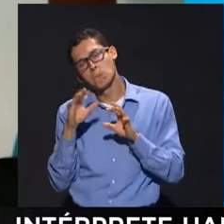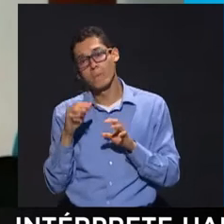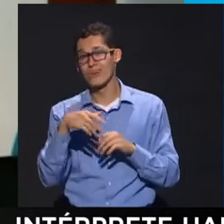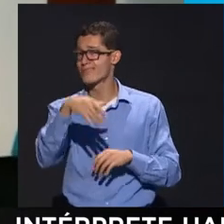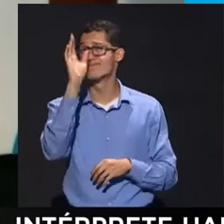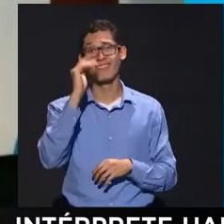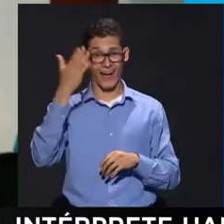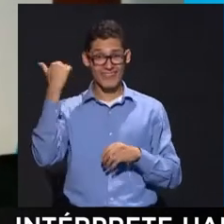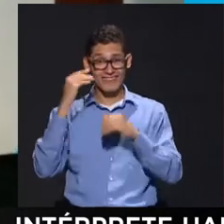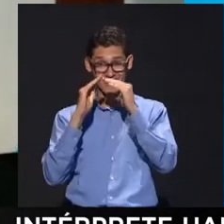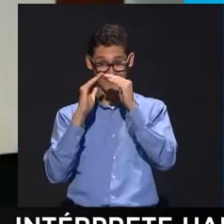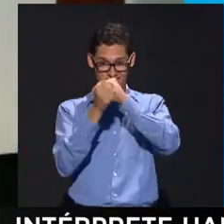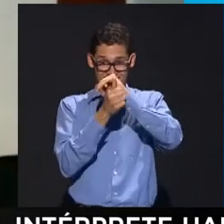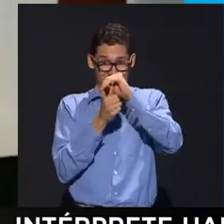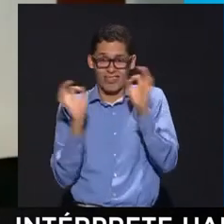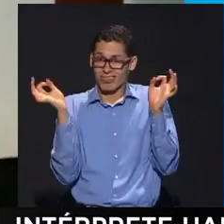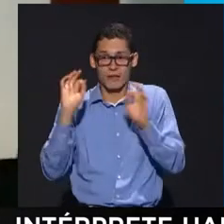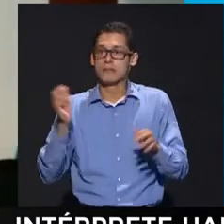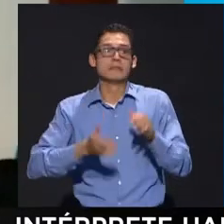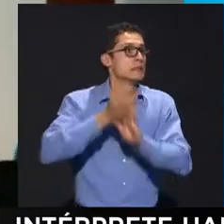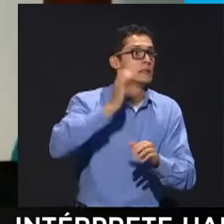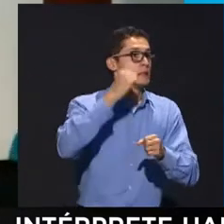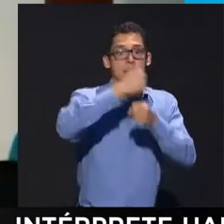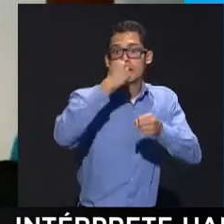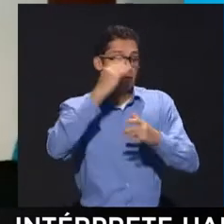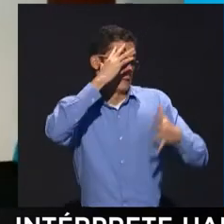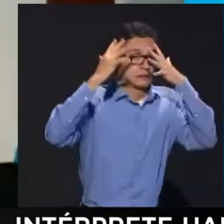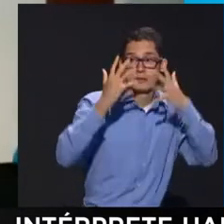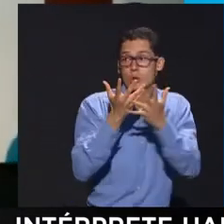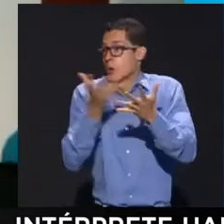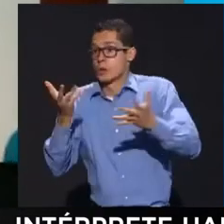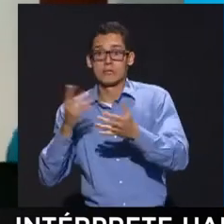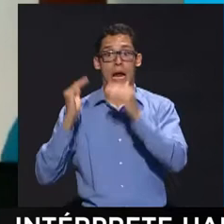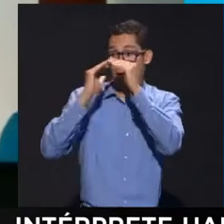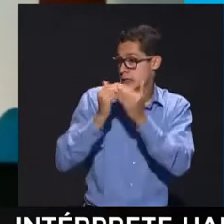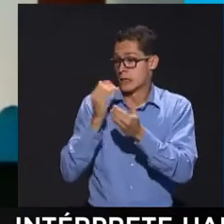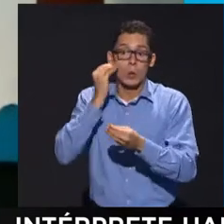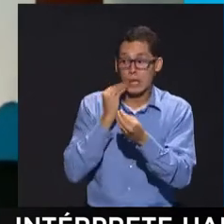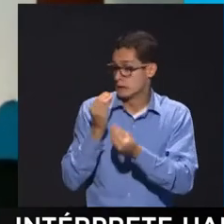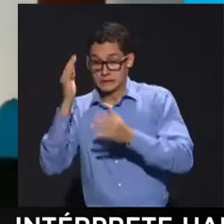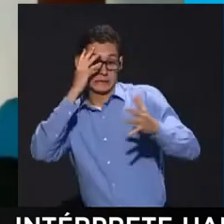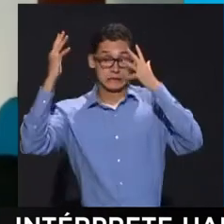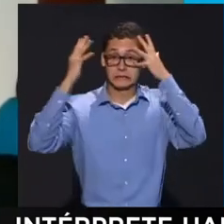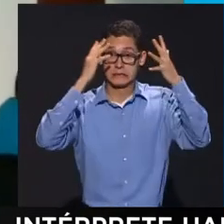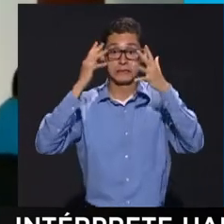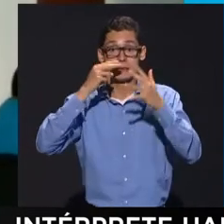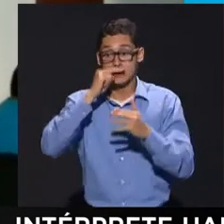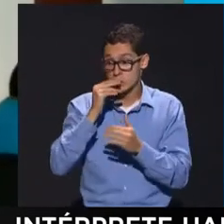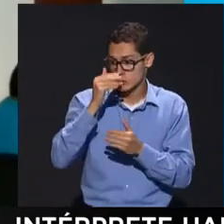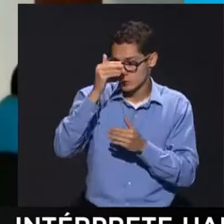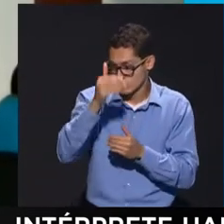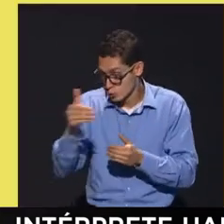llevamos todos los días, entonces ya les muestro un poquito cómo ha sido nuestro aislamiento obligatorio aquí en la casa aprendiendo con los